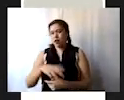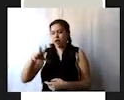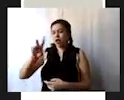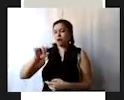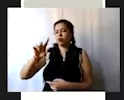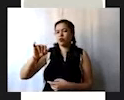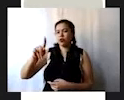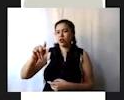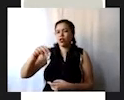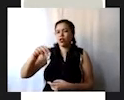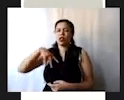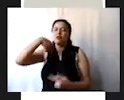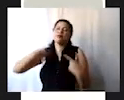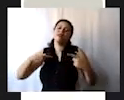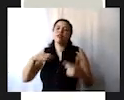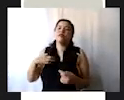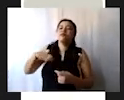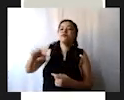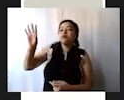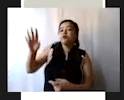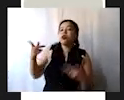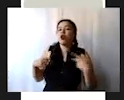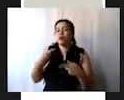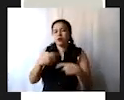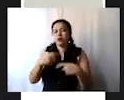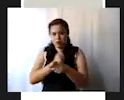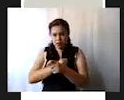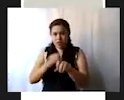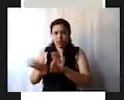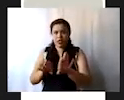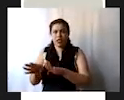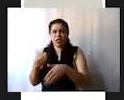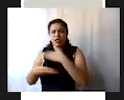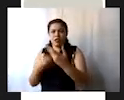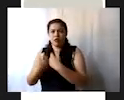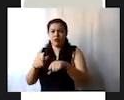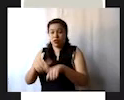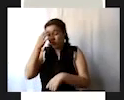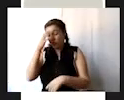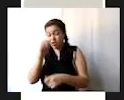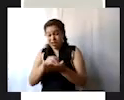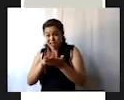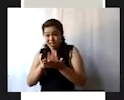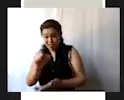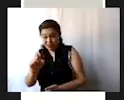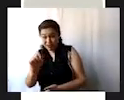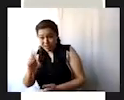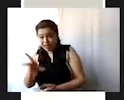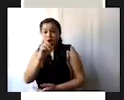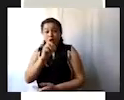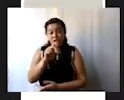voluntariado. Mis voluntarios o mis practicantes o mi servicio social sabe de la Agenda 2030, sabe de los